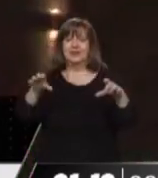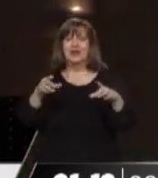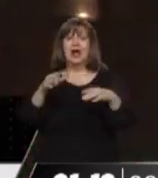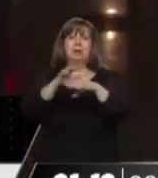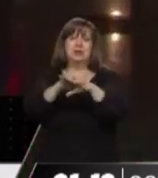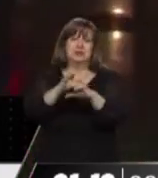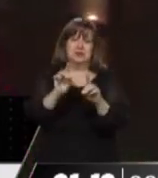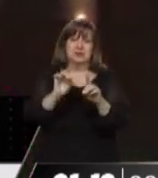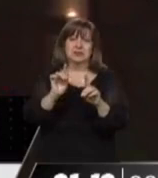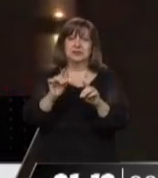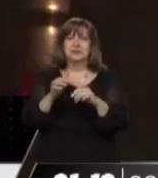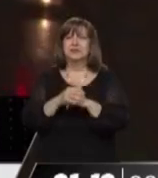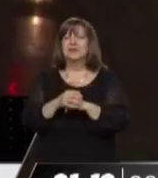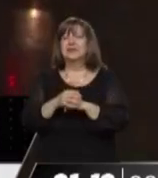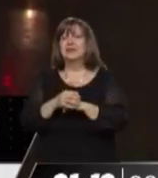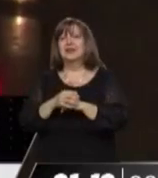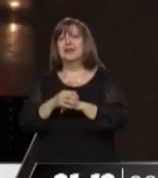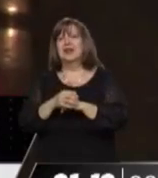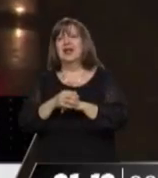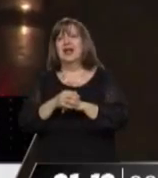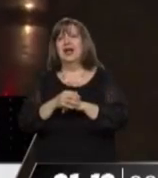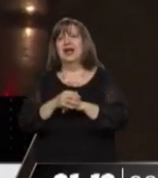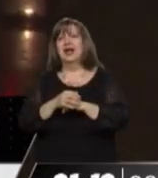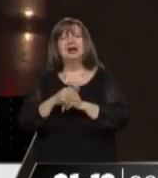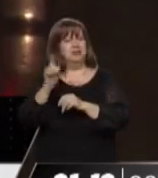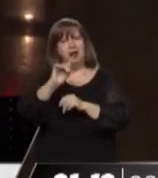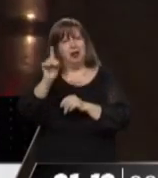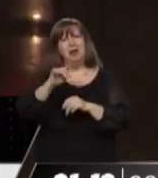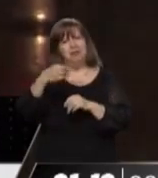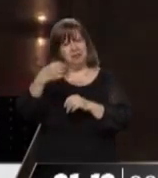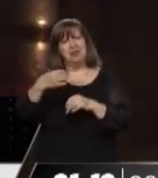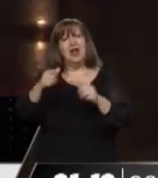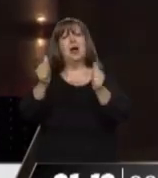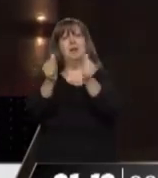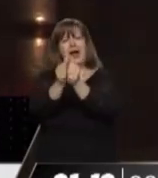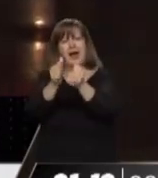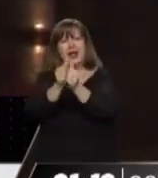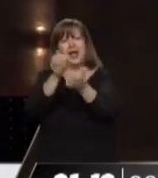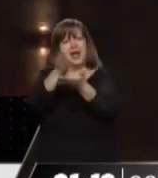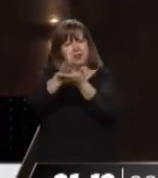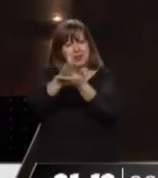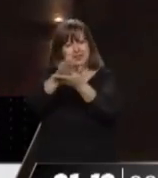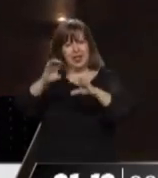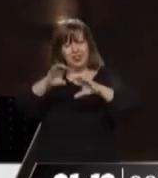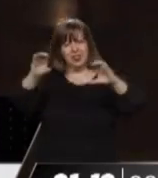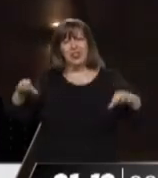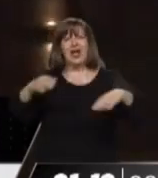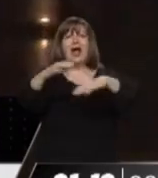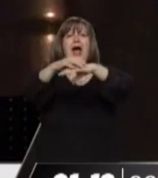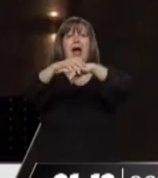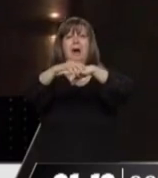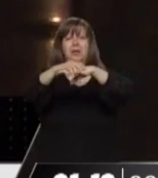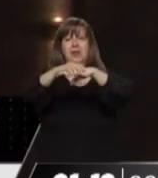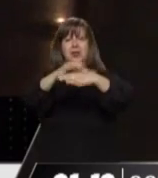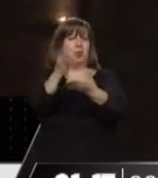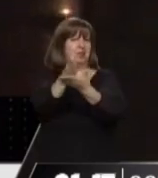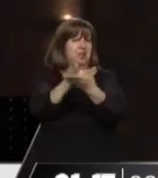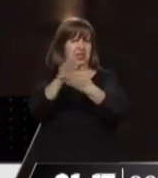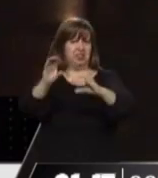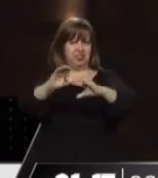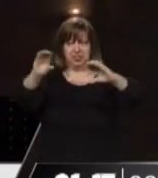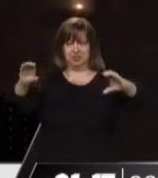¿Eso es común? Sí. ¿Dos amigos más difícil? No, en realidad no. Últimamente, trata la gente salir, gastarse lo que se